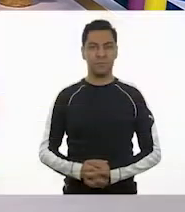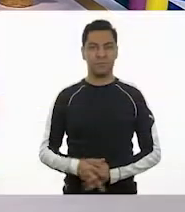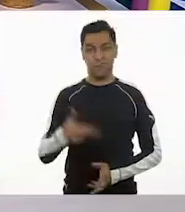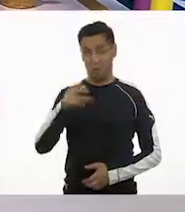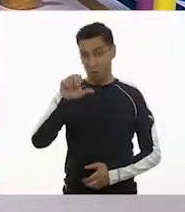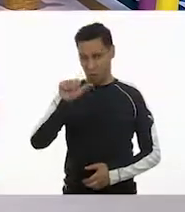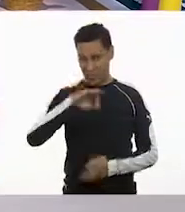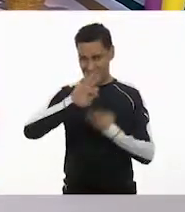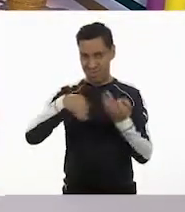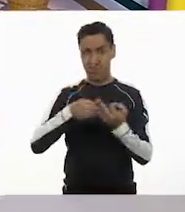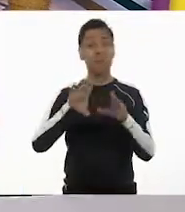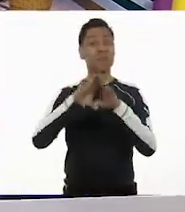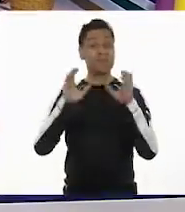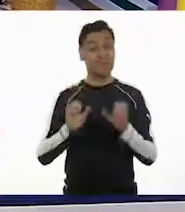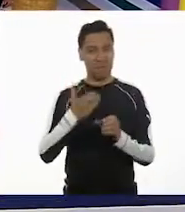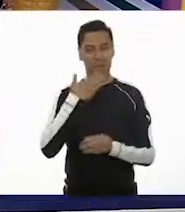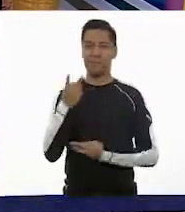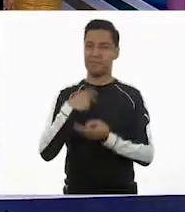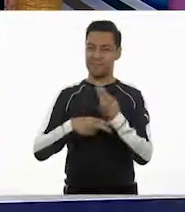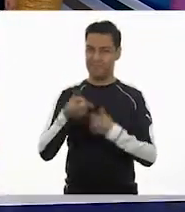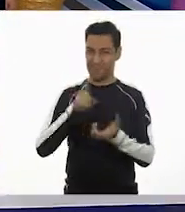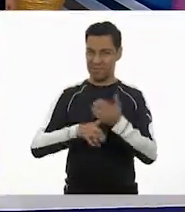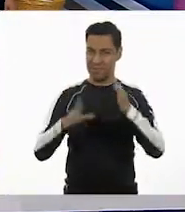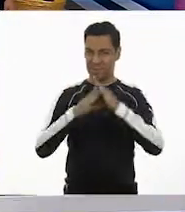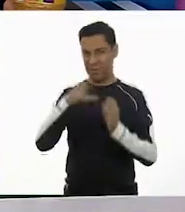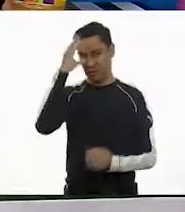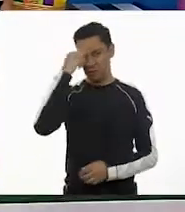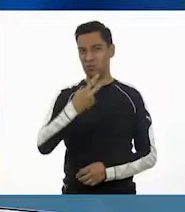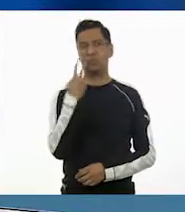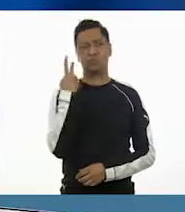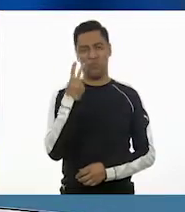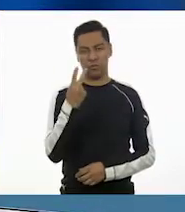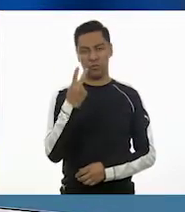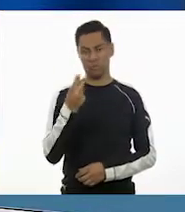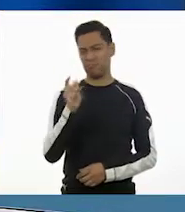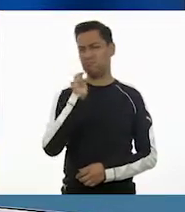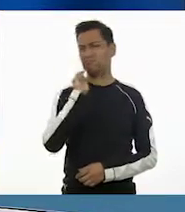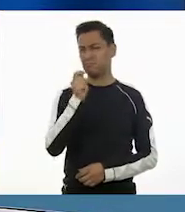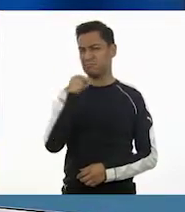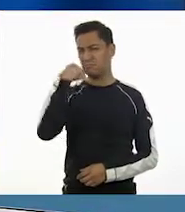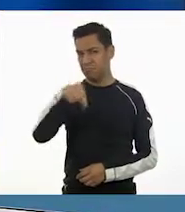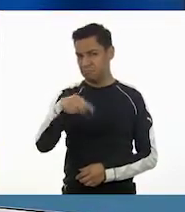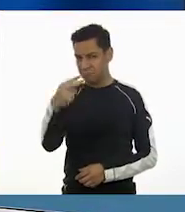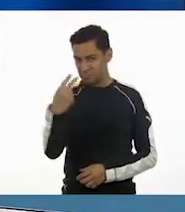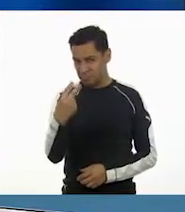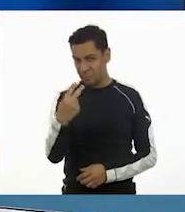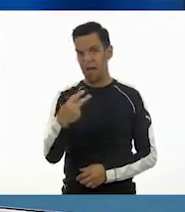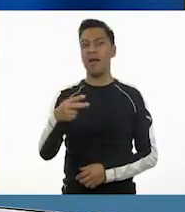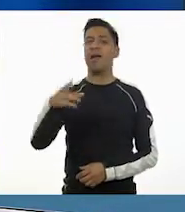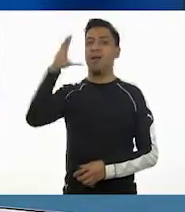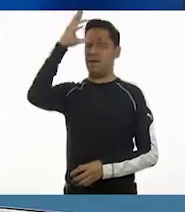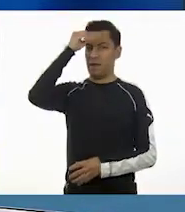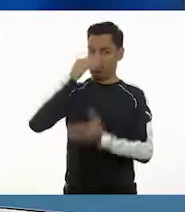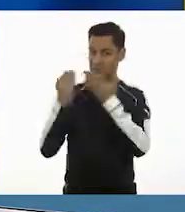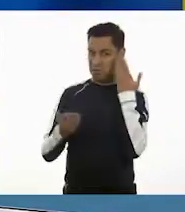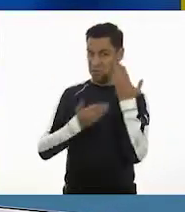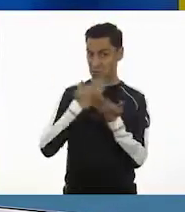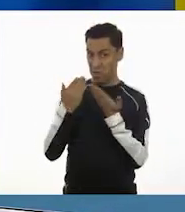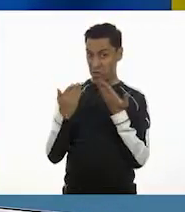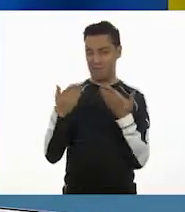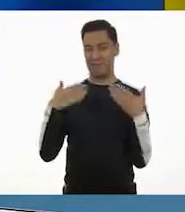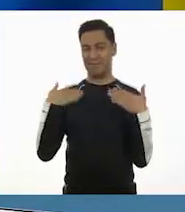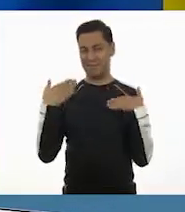todos, ¿cómo están? Bienvenidos a Aprende en Casa 2, un espacio en el que vamos a poder estudiar y divertirnos desde nuestros